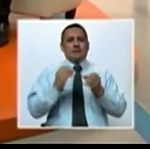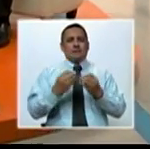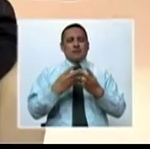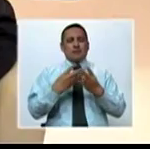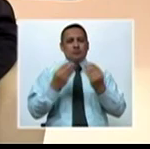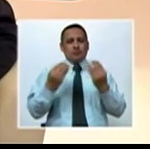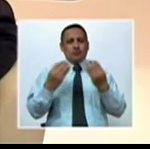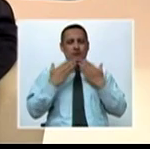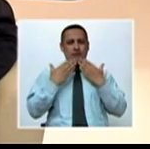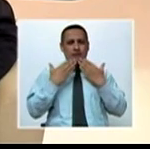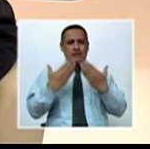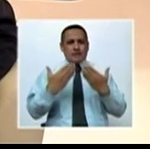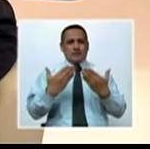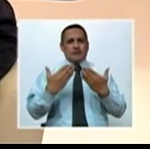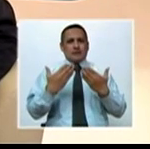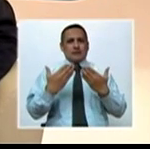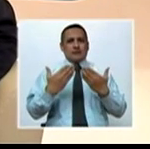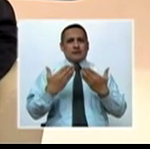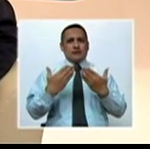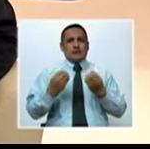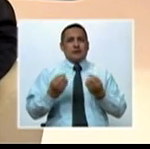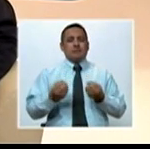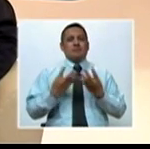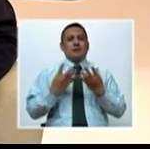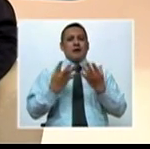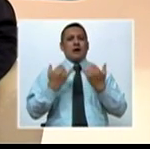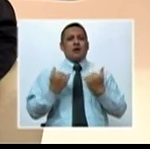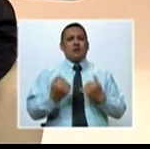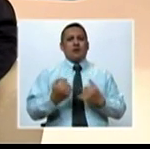estamos ante un caso que